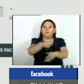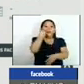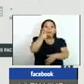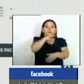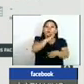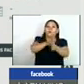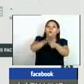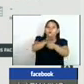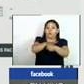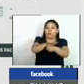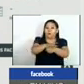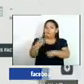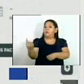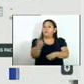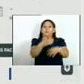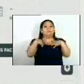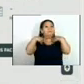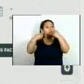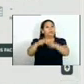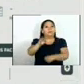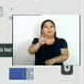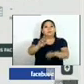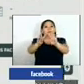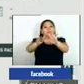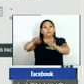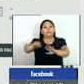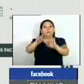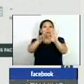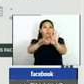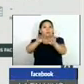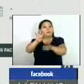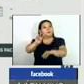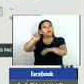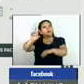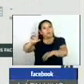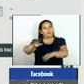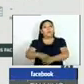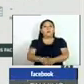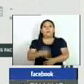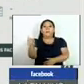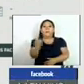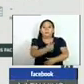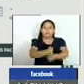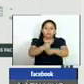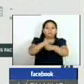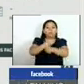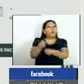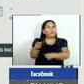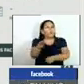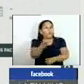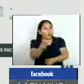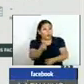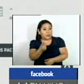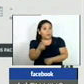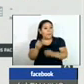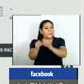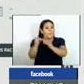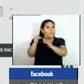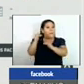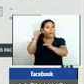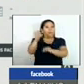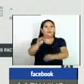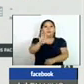Salvador. Personas recuperadas, 47,643 y casos confirmados siguen siendo más,